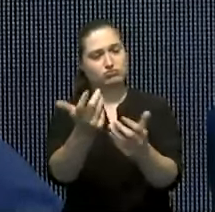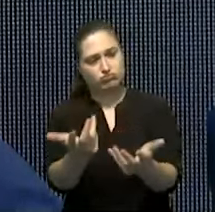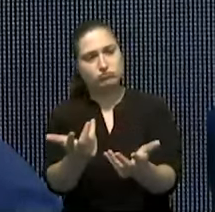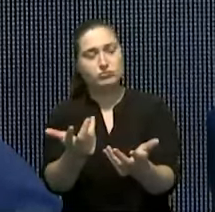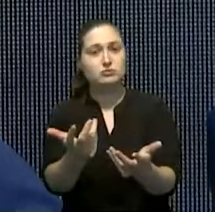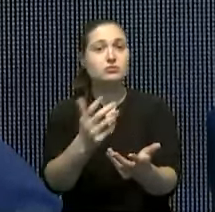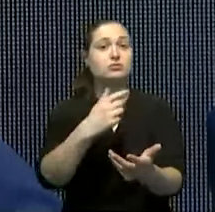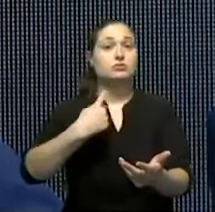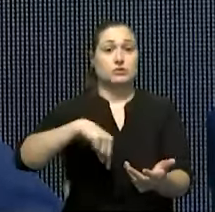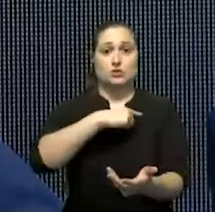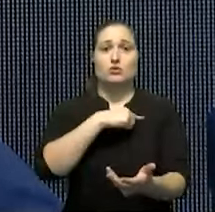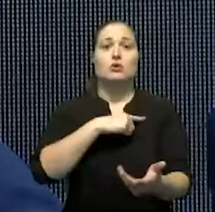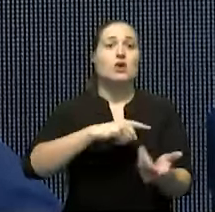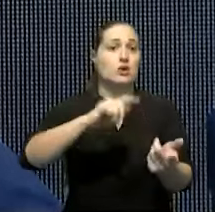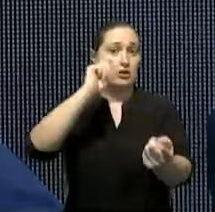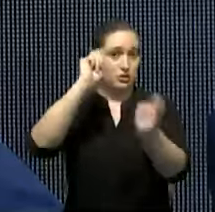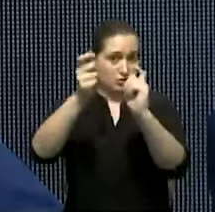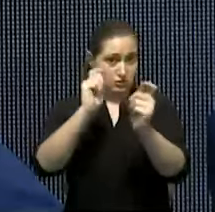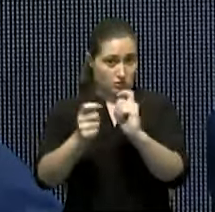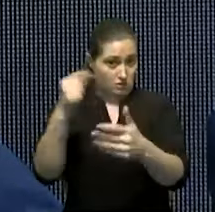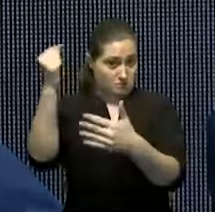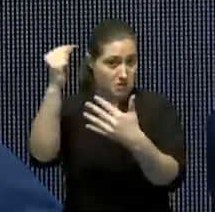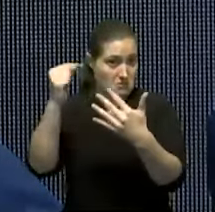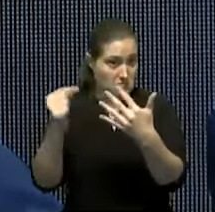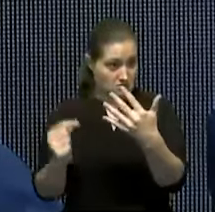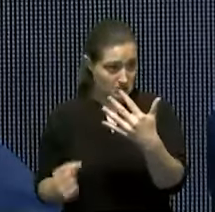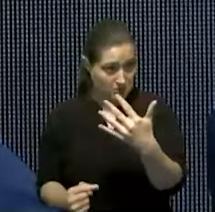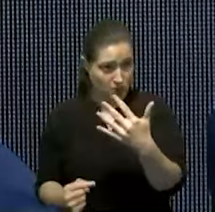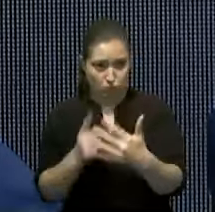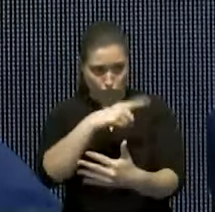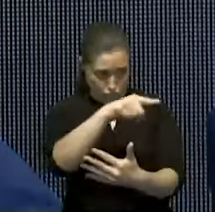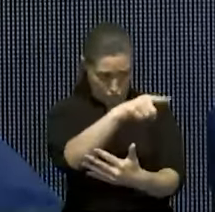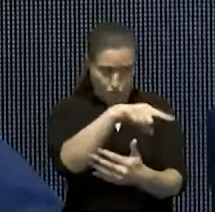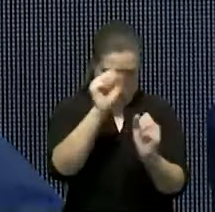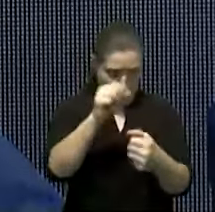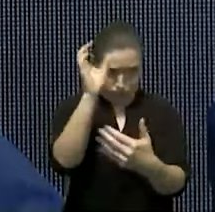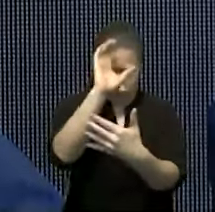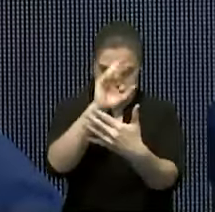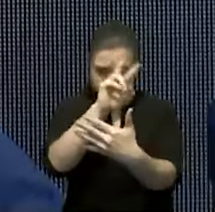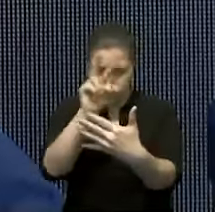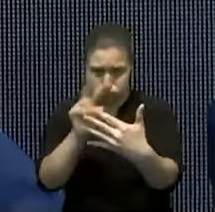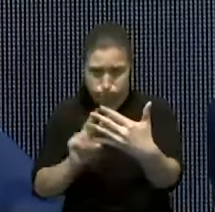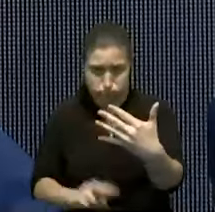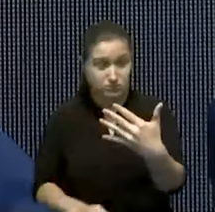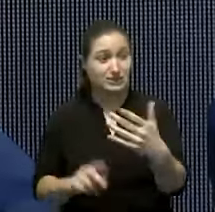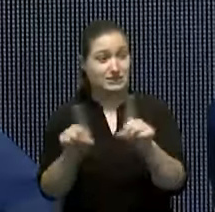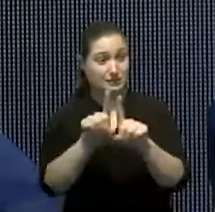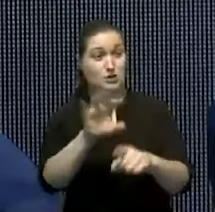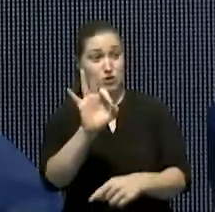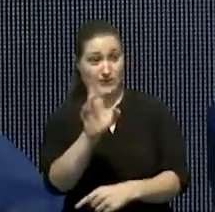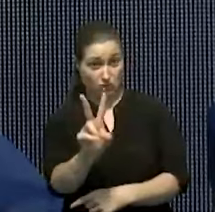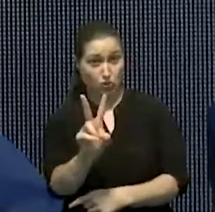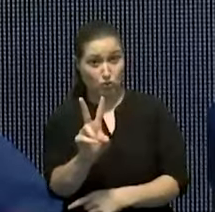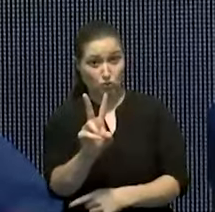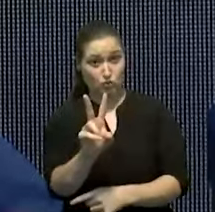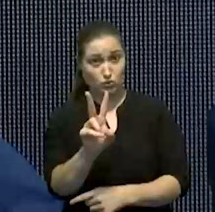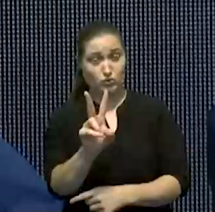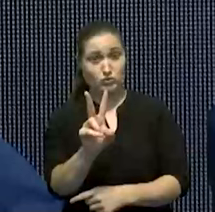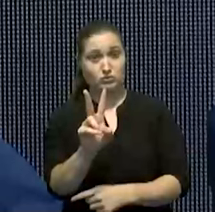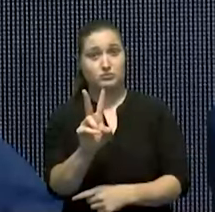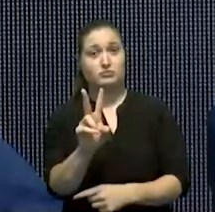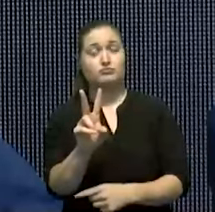las reformas que se han implementado Búscala todas incluyendo la del 92 tienen